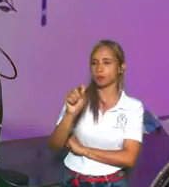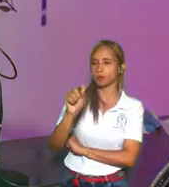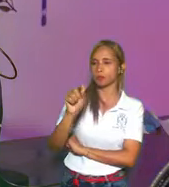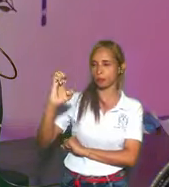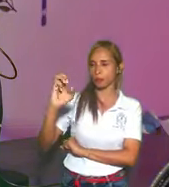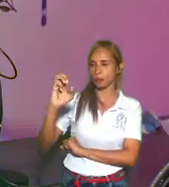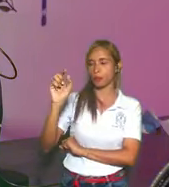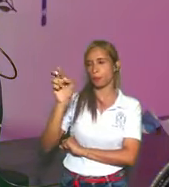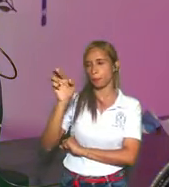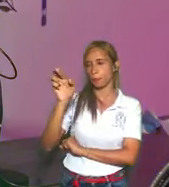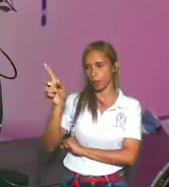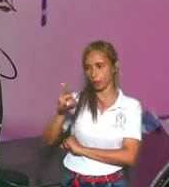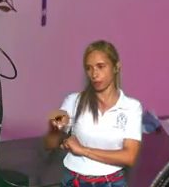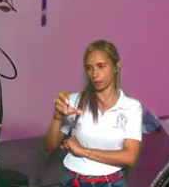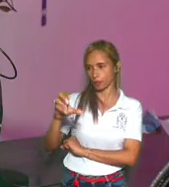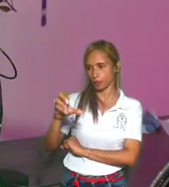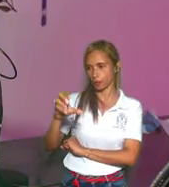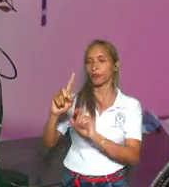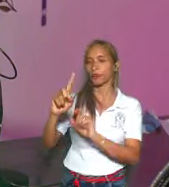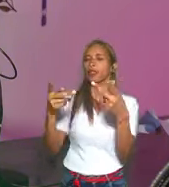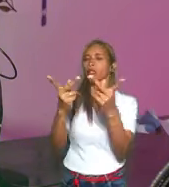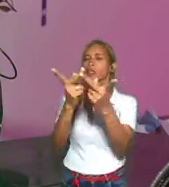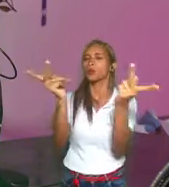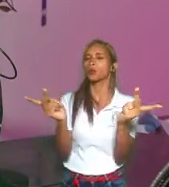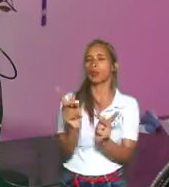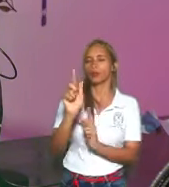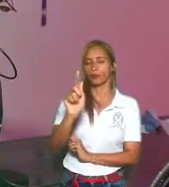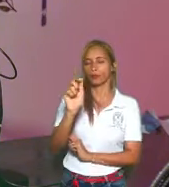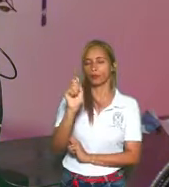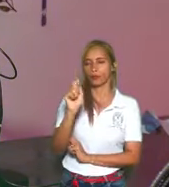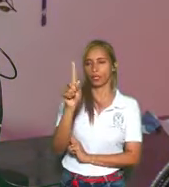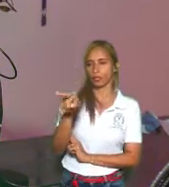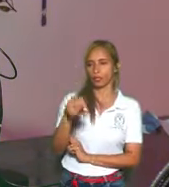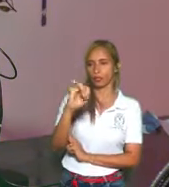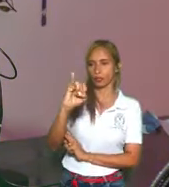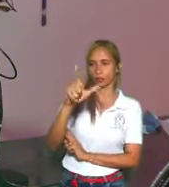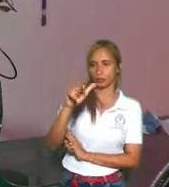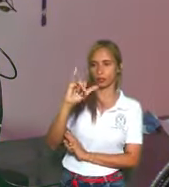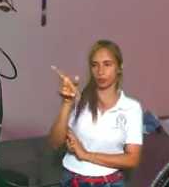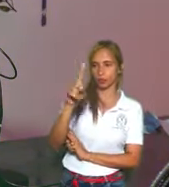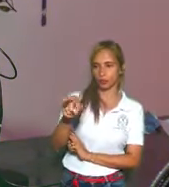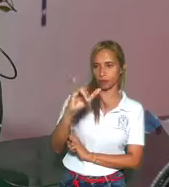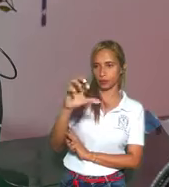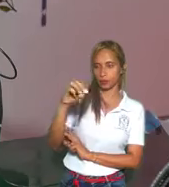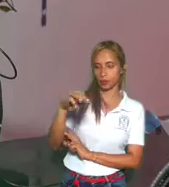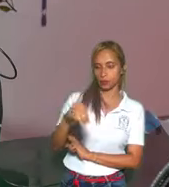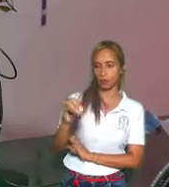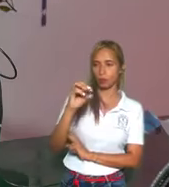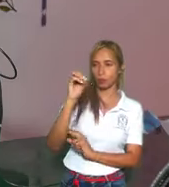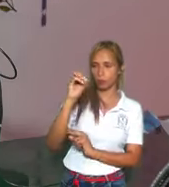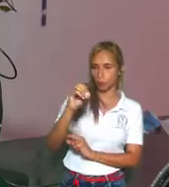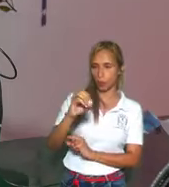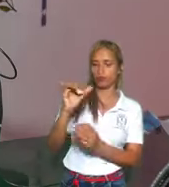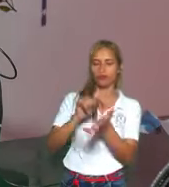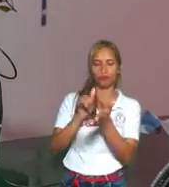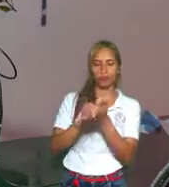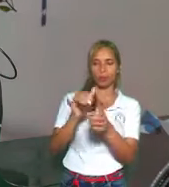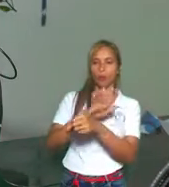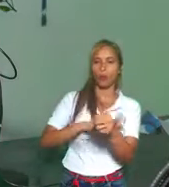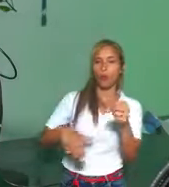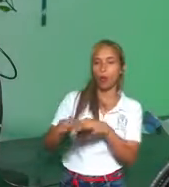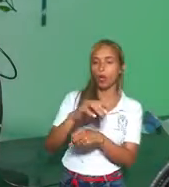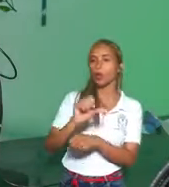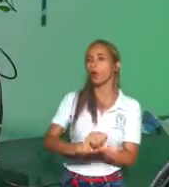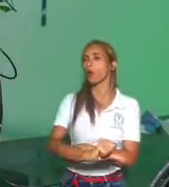los puntos Facilísimos del municipio, de los barrios, pueden realizar el pago. En la oficina de la EDEC también pueden realizar el